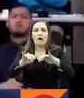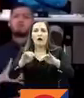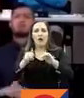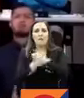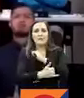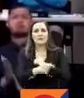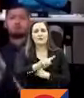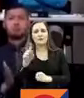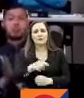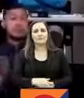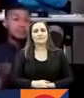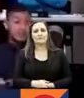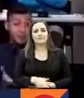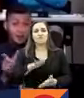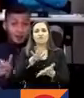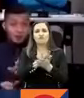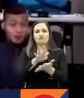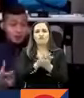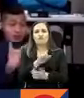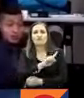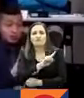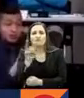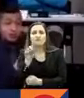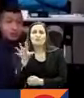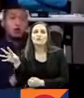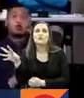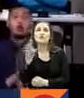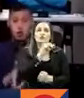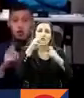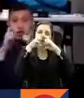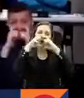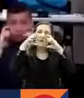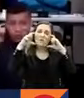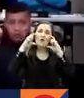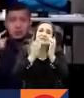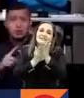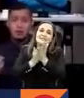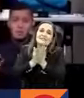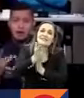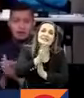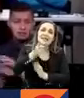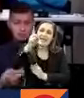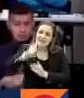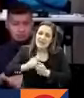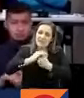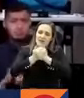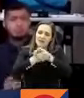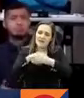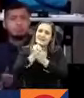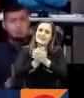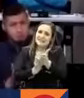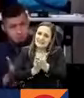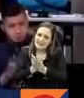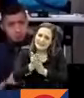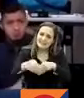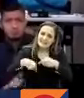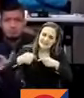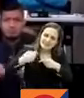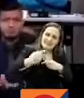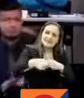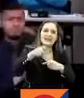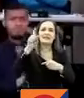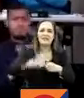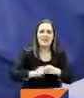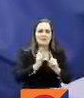relajarnos, aún la gente vacunada tiene que seguir usando tapabocas, tiene que seguir con el lavado de manos, tiene que seguir con el distanciamiento, con la